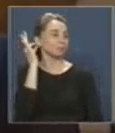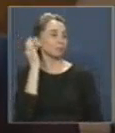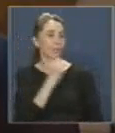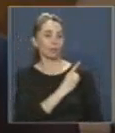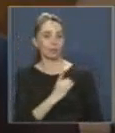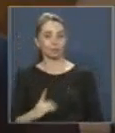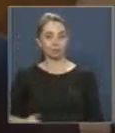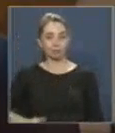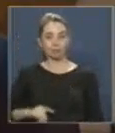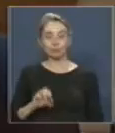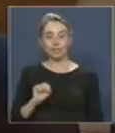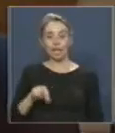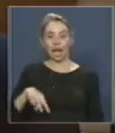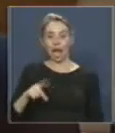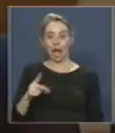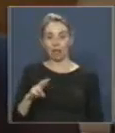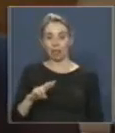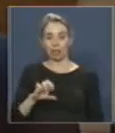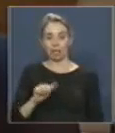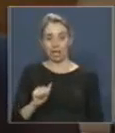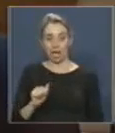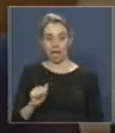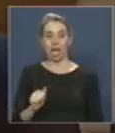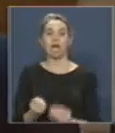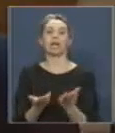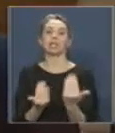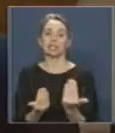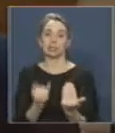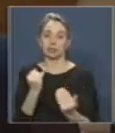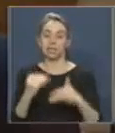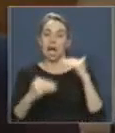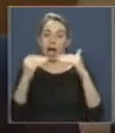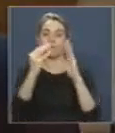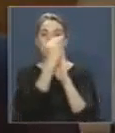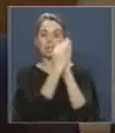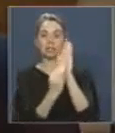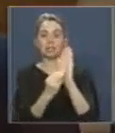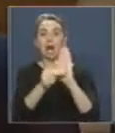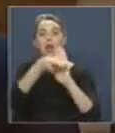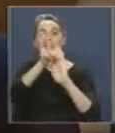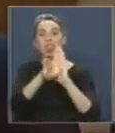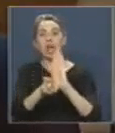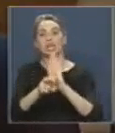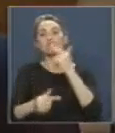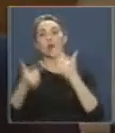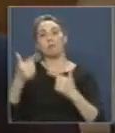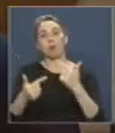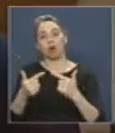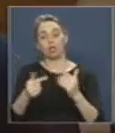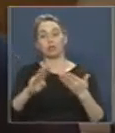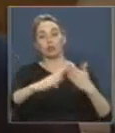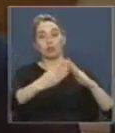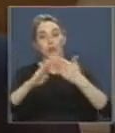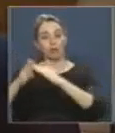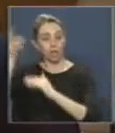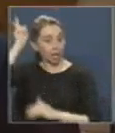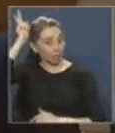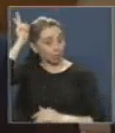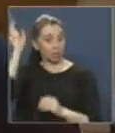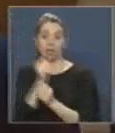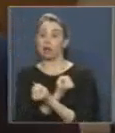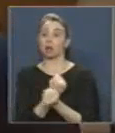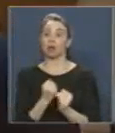diputada Andrea, que es necesario avanzar en los derechos políticos. Y por lo tanto los pueblos indígenas no